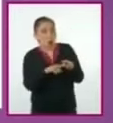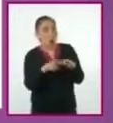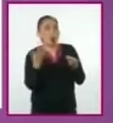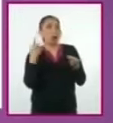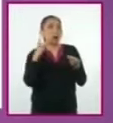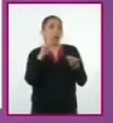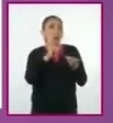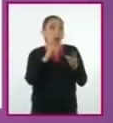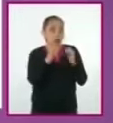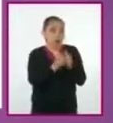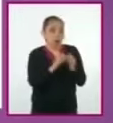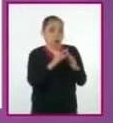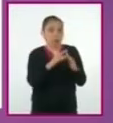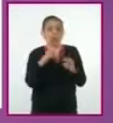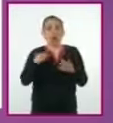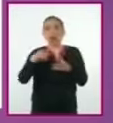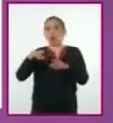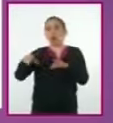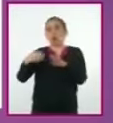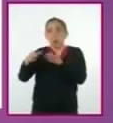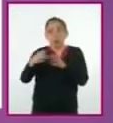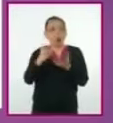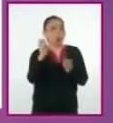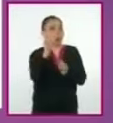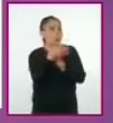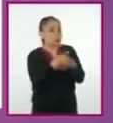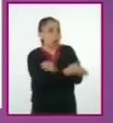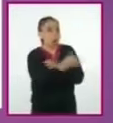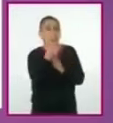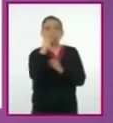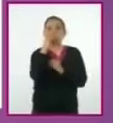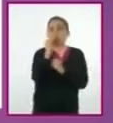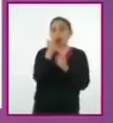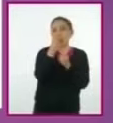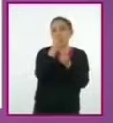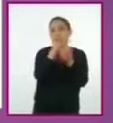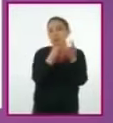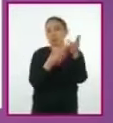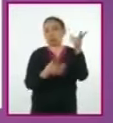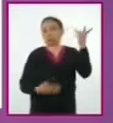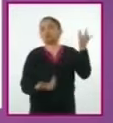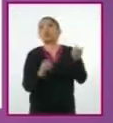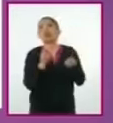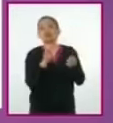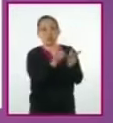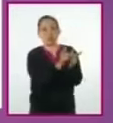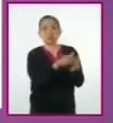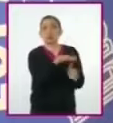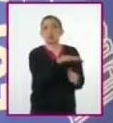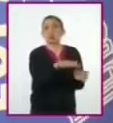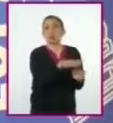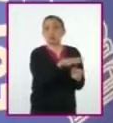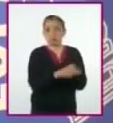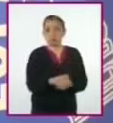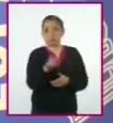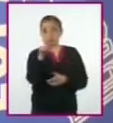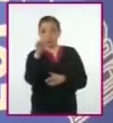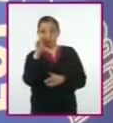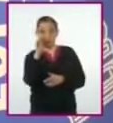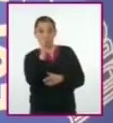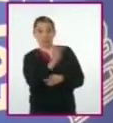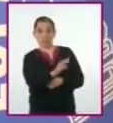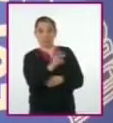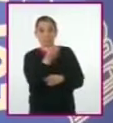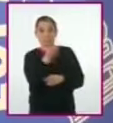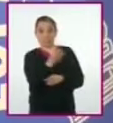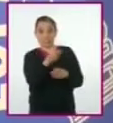de casa, comerciantes, pescadores, policías, etcétera, etcétera. Si te das cuenta, en